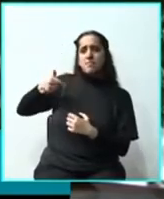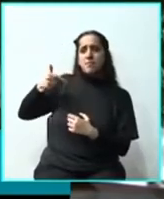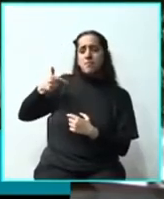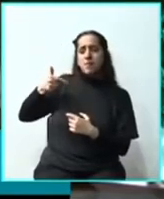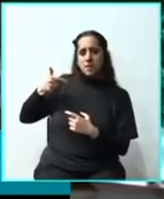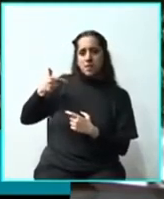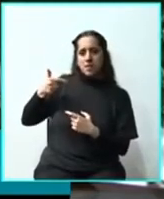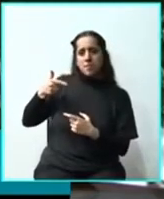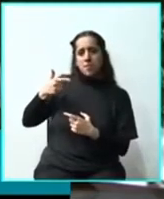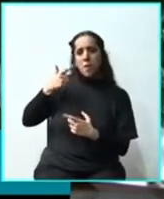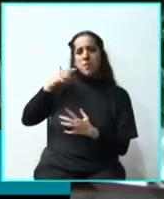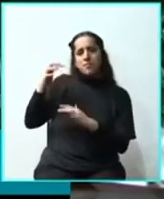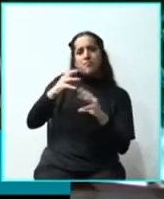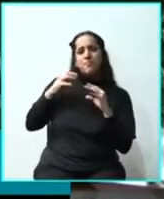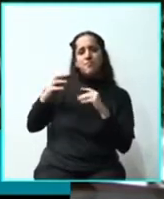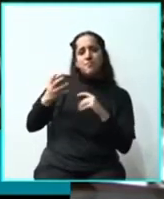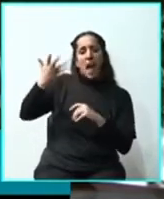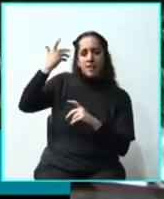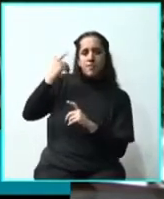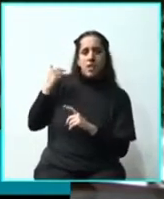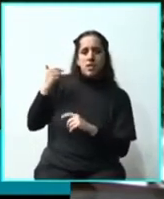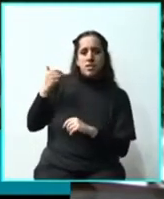tratamiento fue utilizado